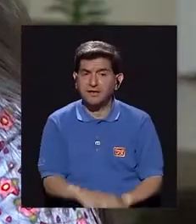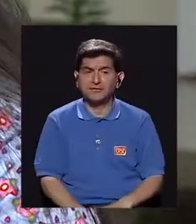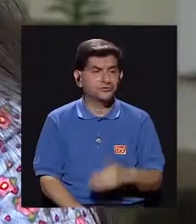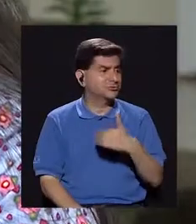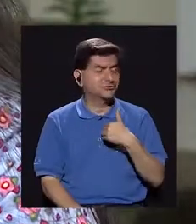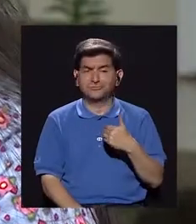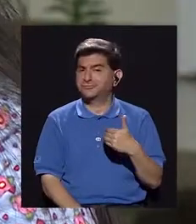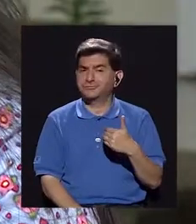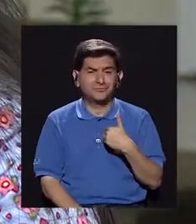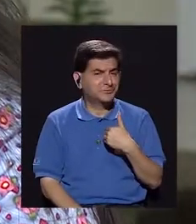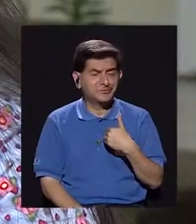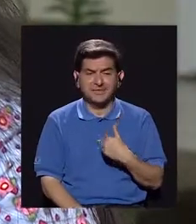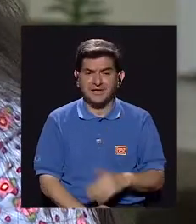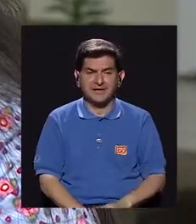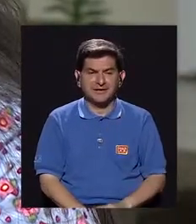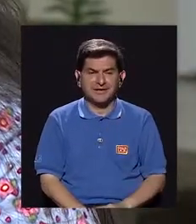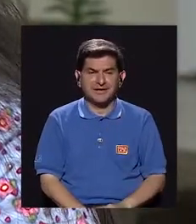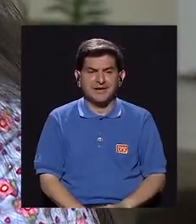no tiene